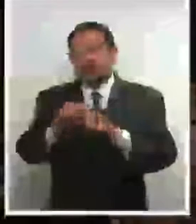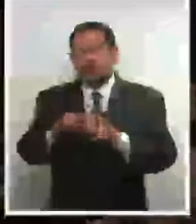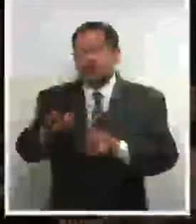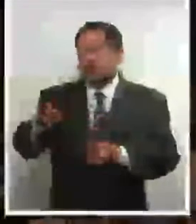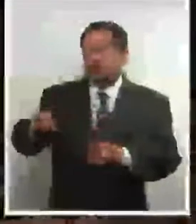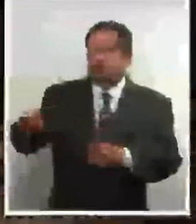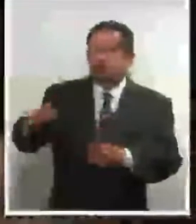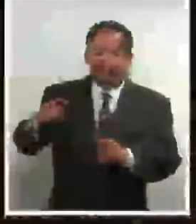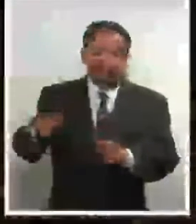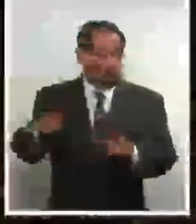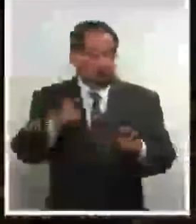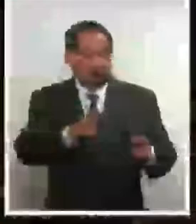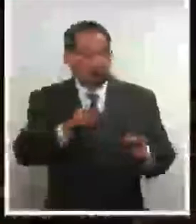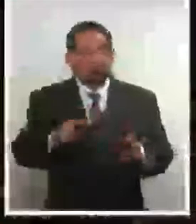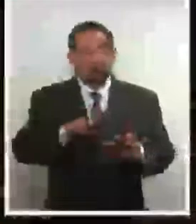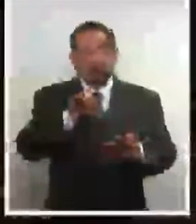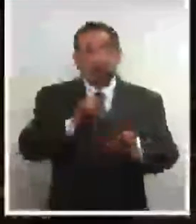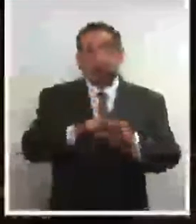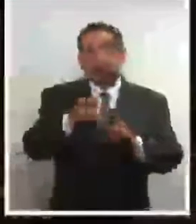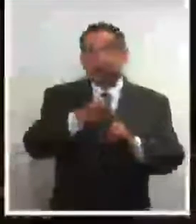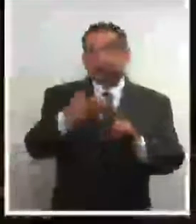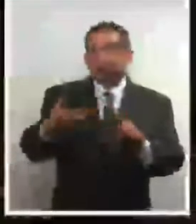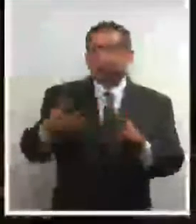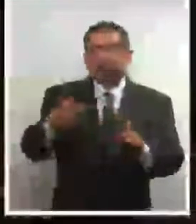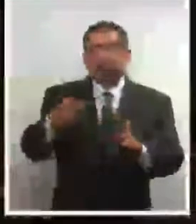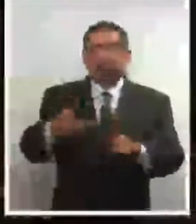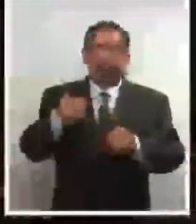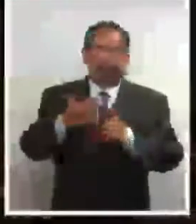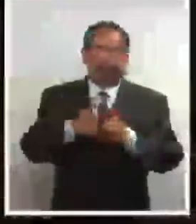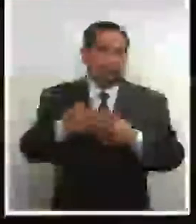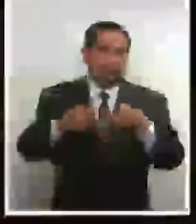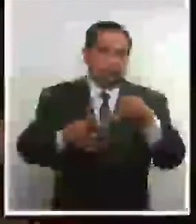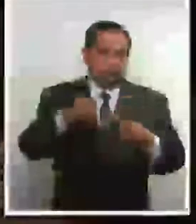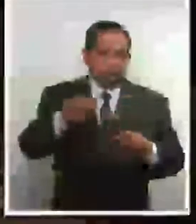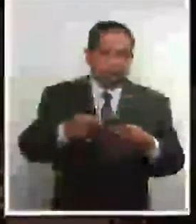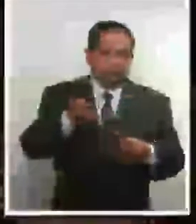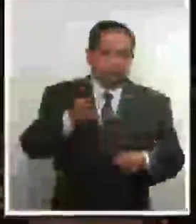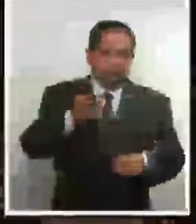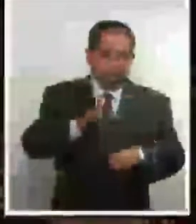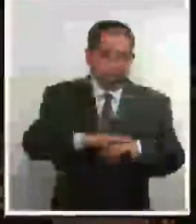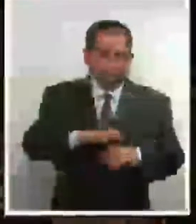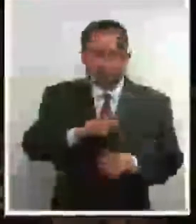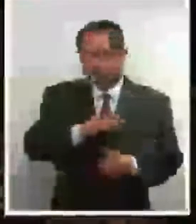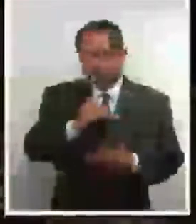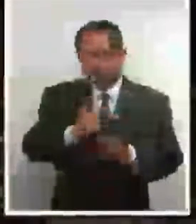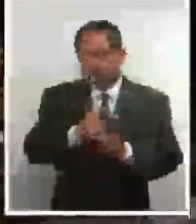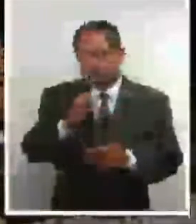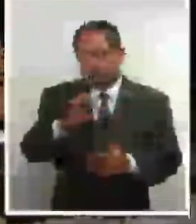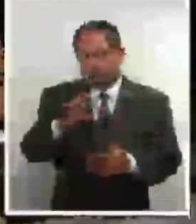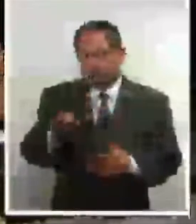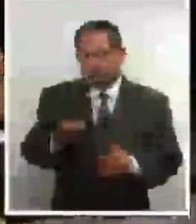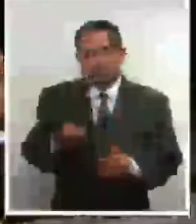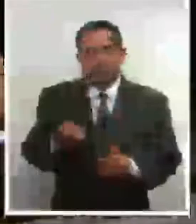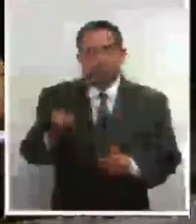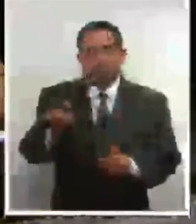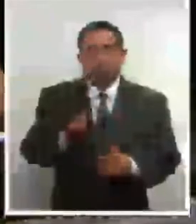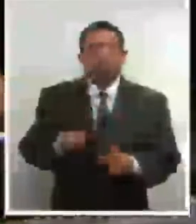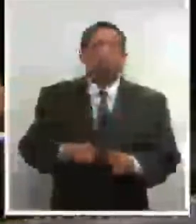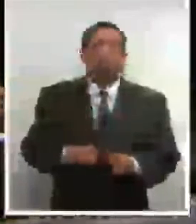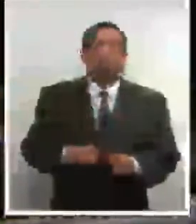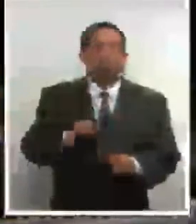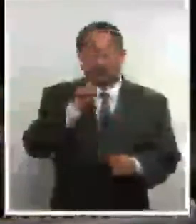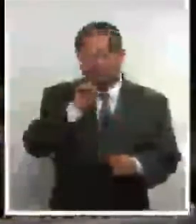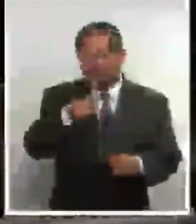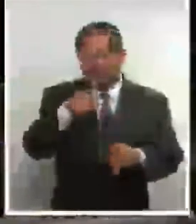para expedir la Ley Orgánica del Tribunal de Justicia Administrativa de la Ciudad de México, así como la Ley de